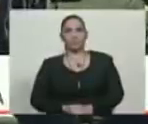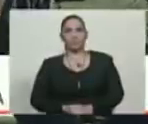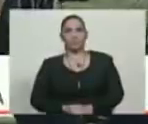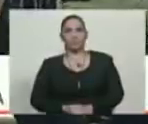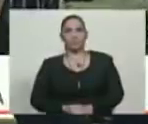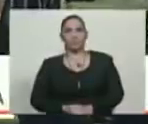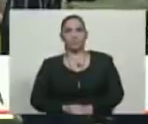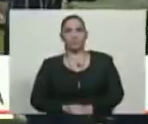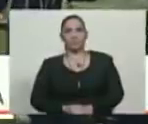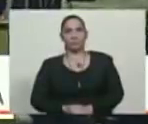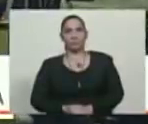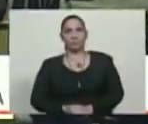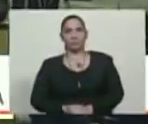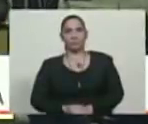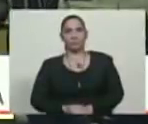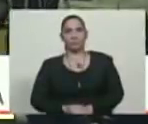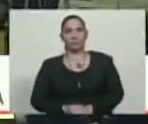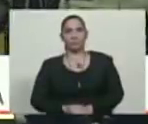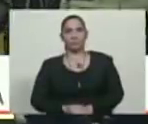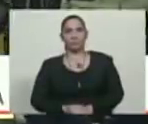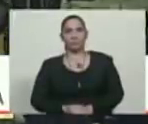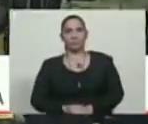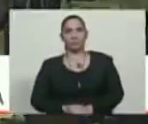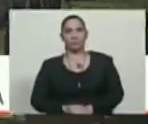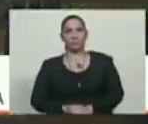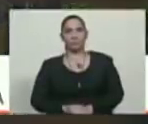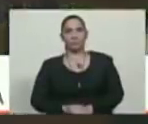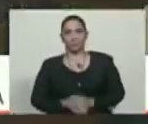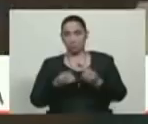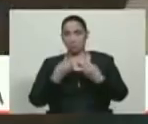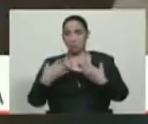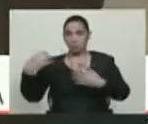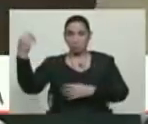Buena marcha, buen sol.